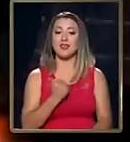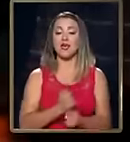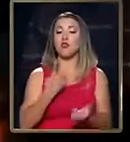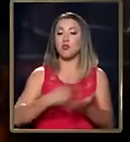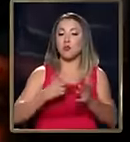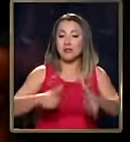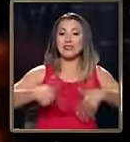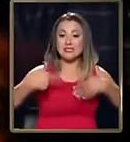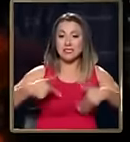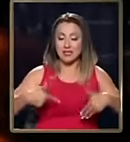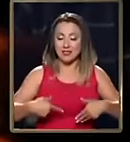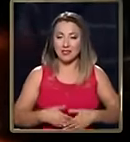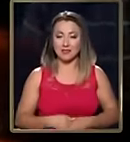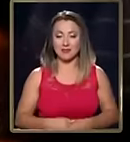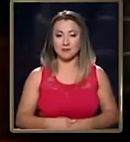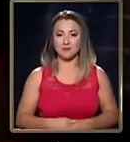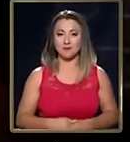2017,